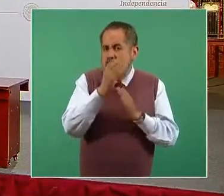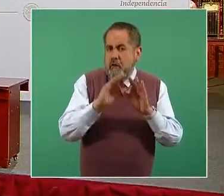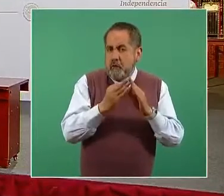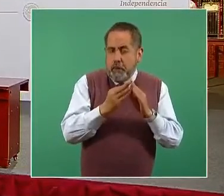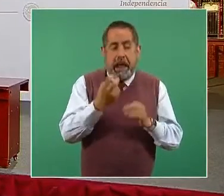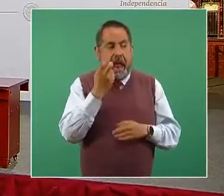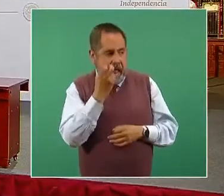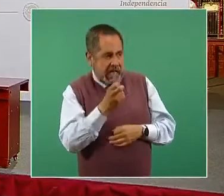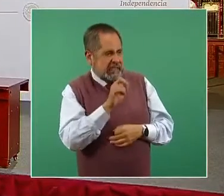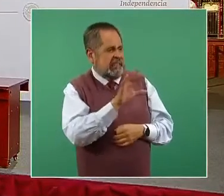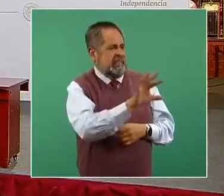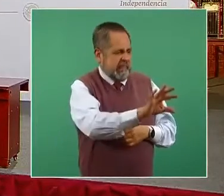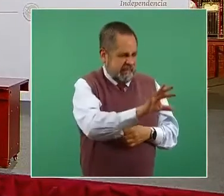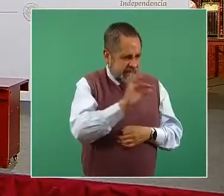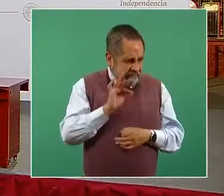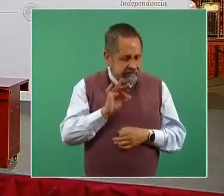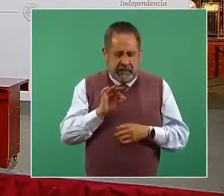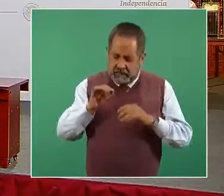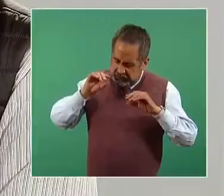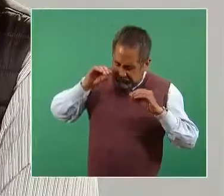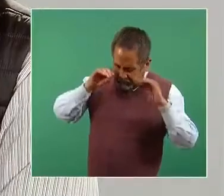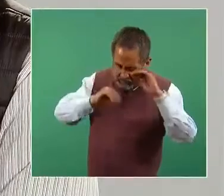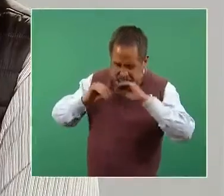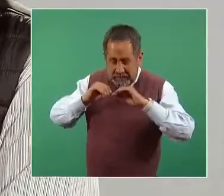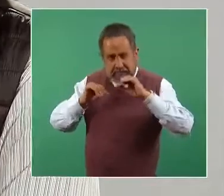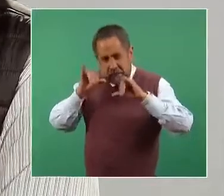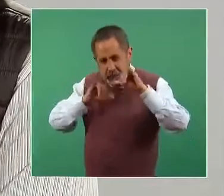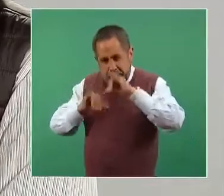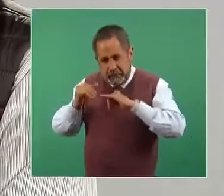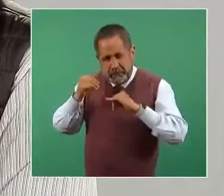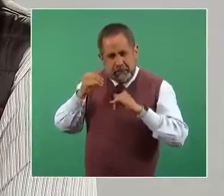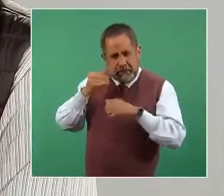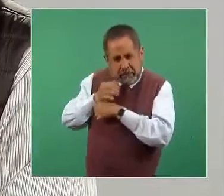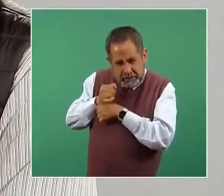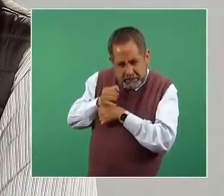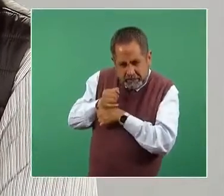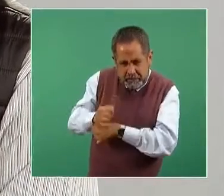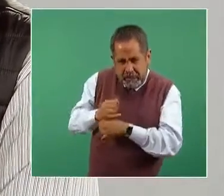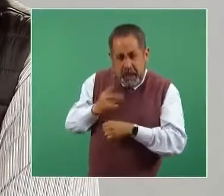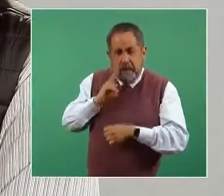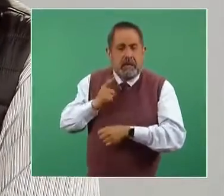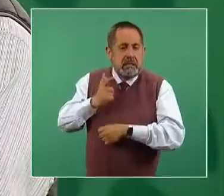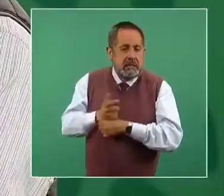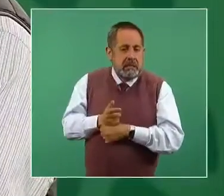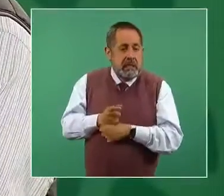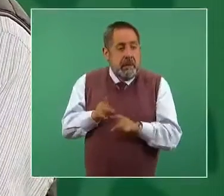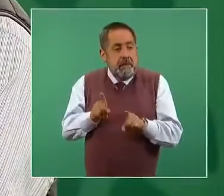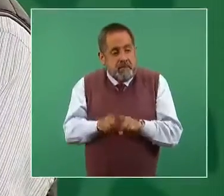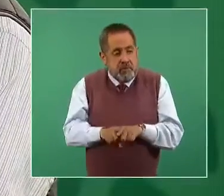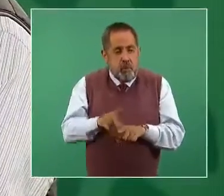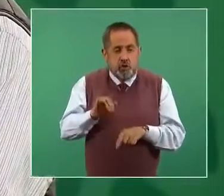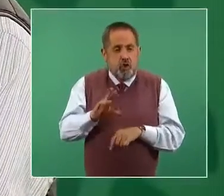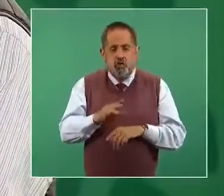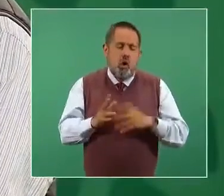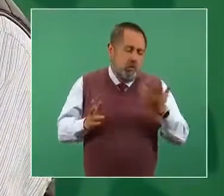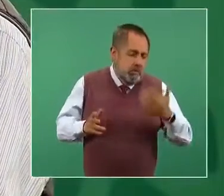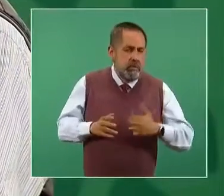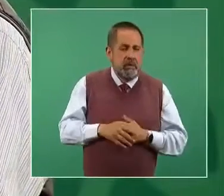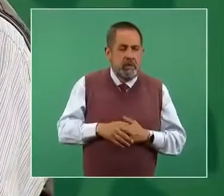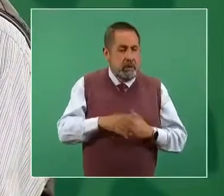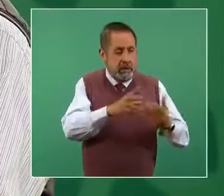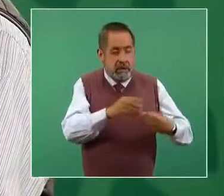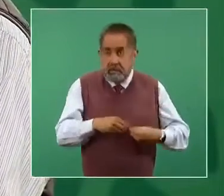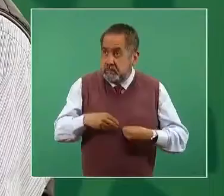trate de una variante importada o que se trate de algún comportamiento diferente, es entonces que se llevarían obviamente a